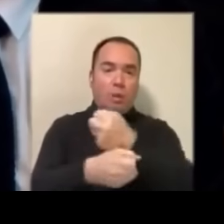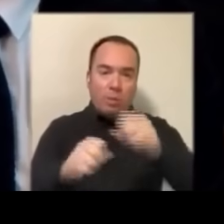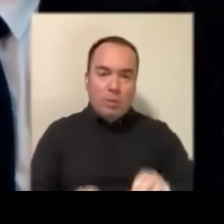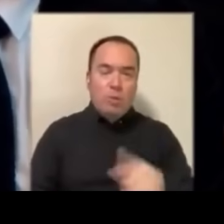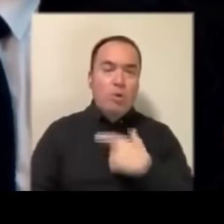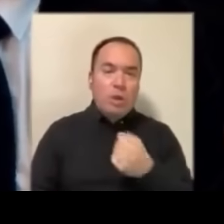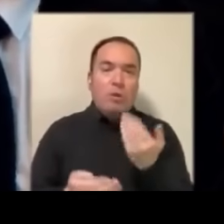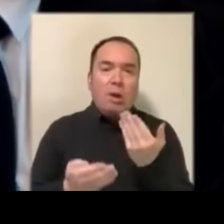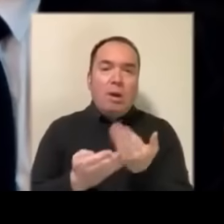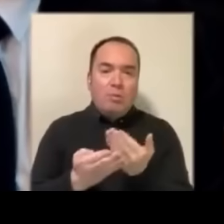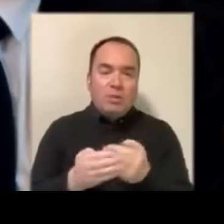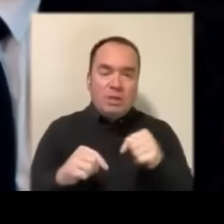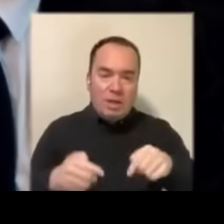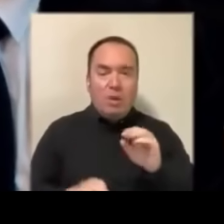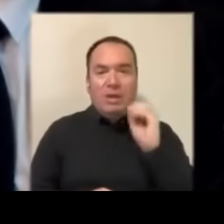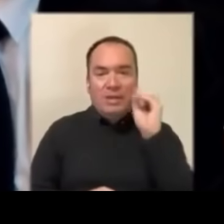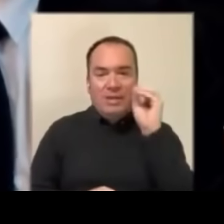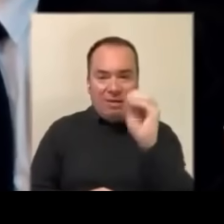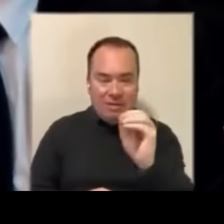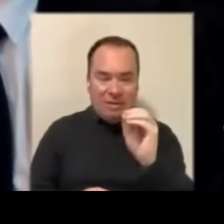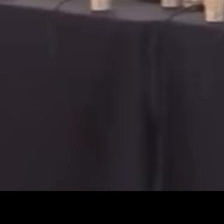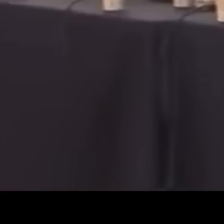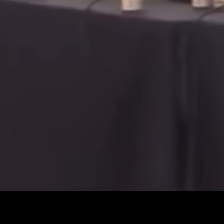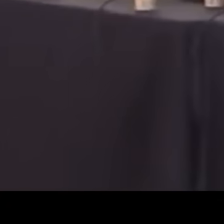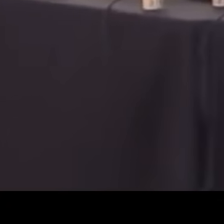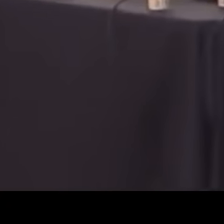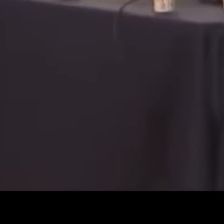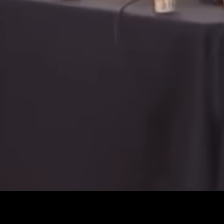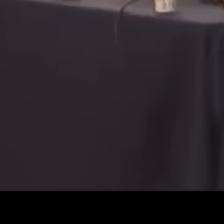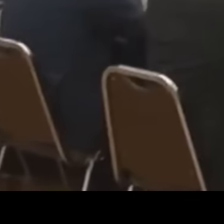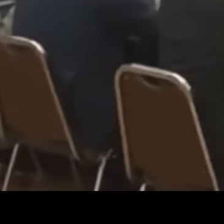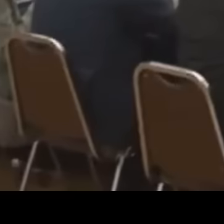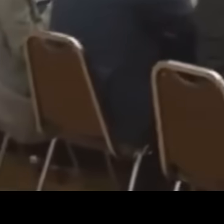de propósito para hacer ese punto Muchas gracias presidente